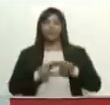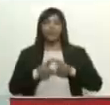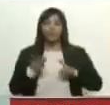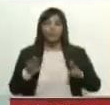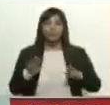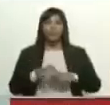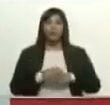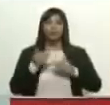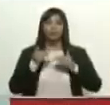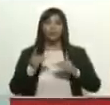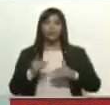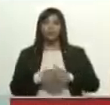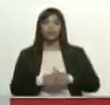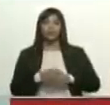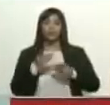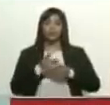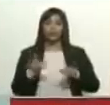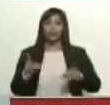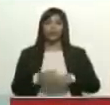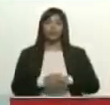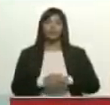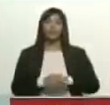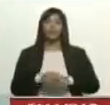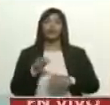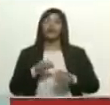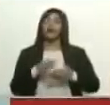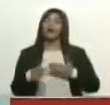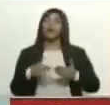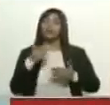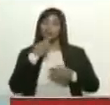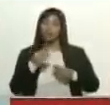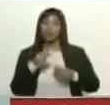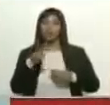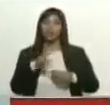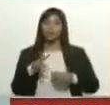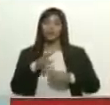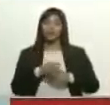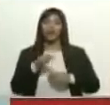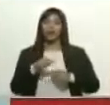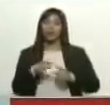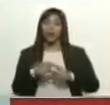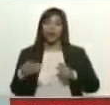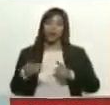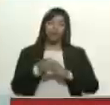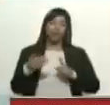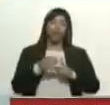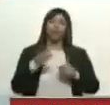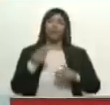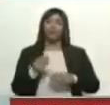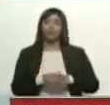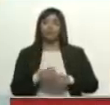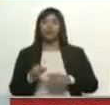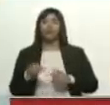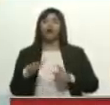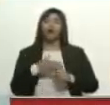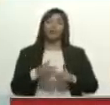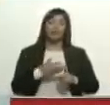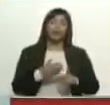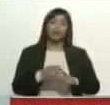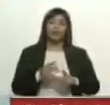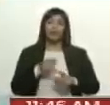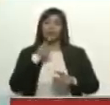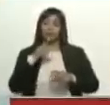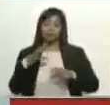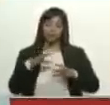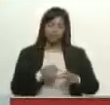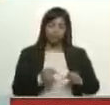de estabilidad democrática en momentos en que Venezuela ha sido acechada, ha sido amenazada con ser